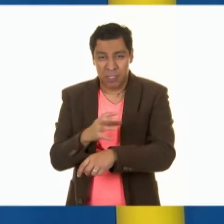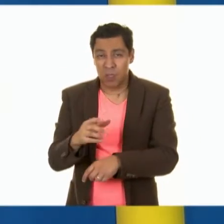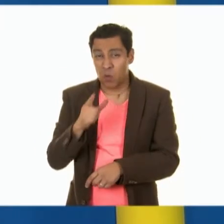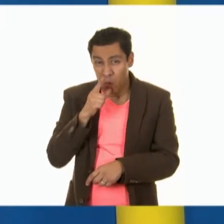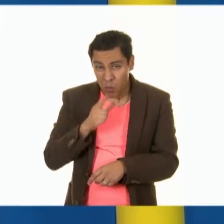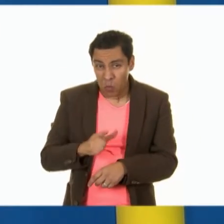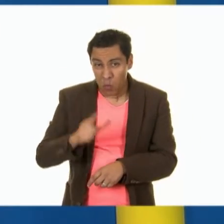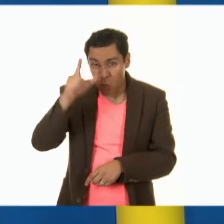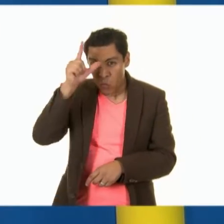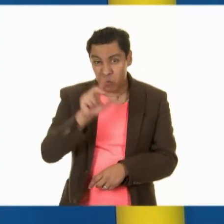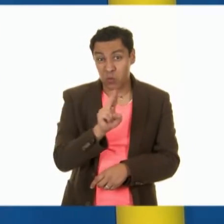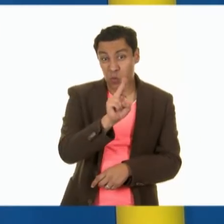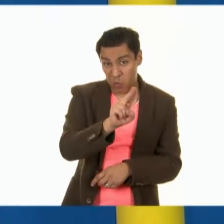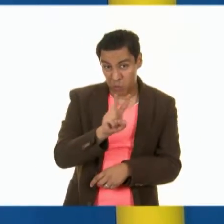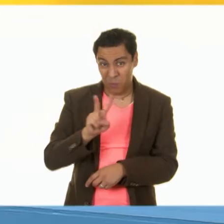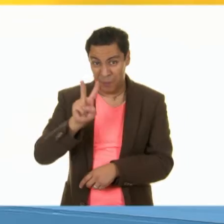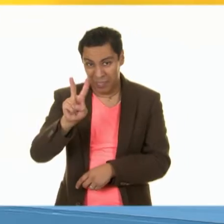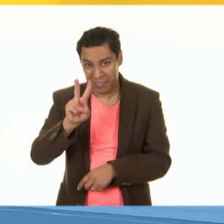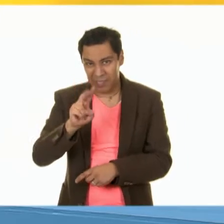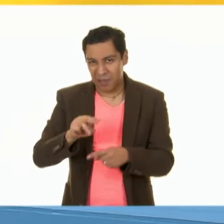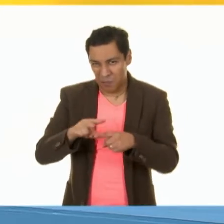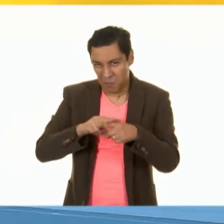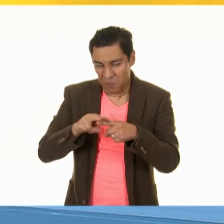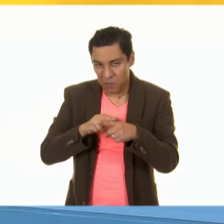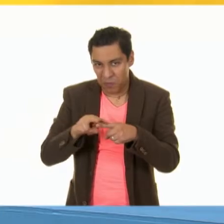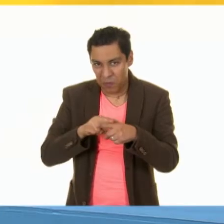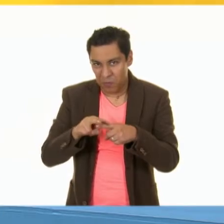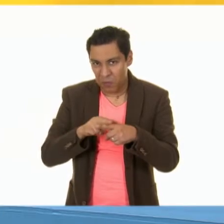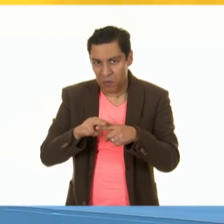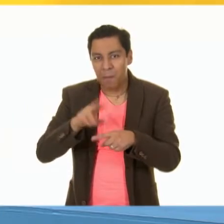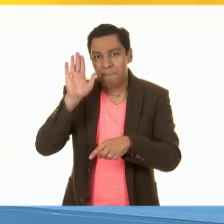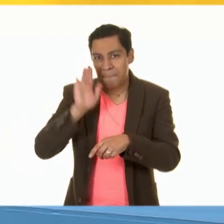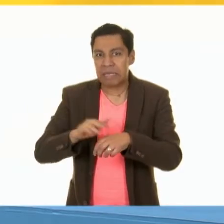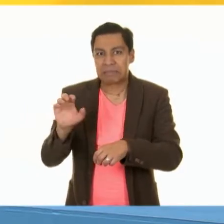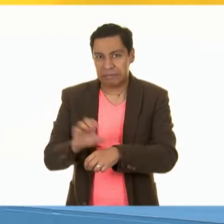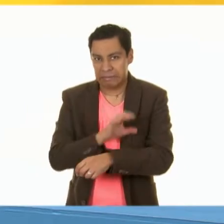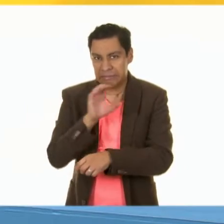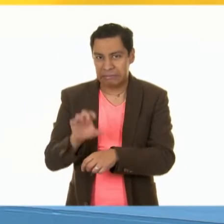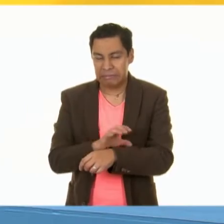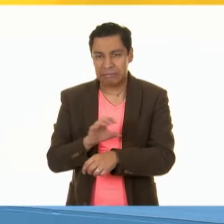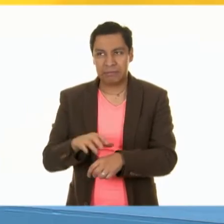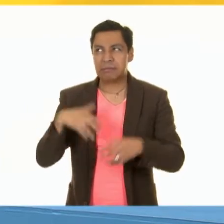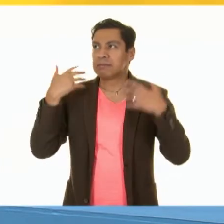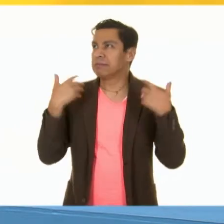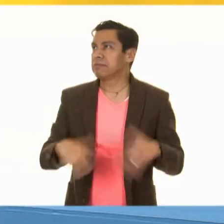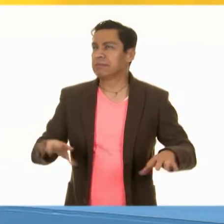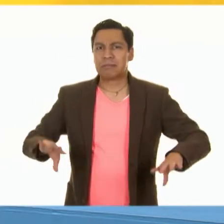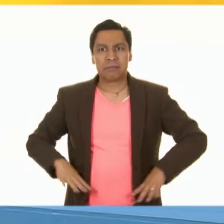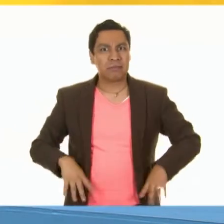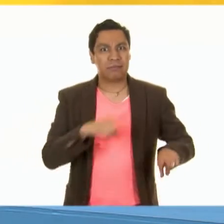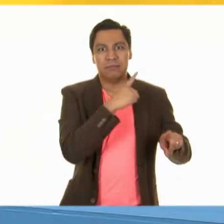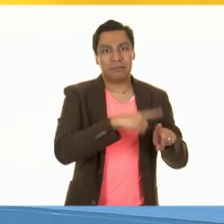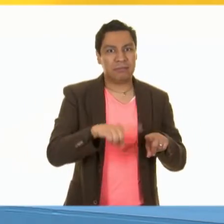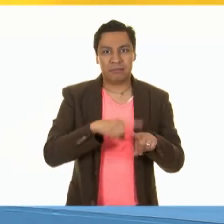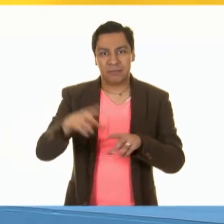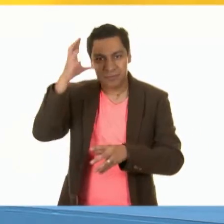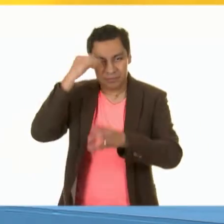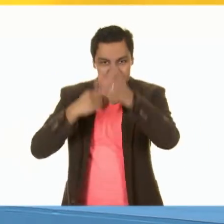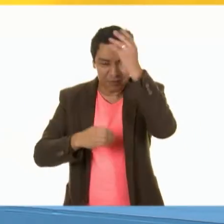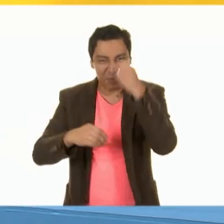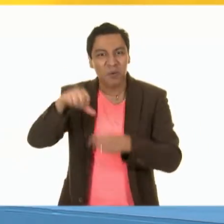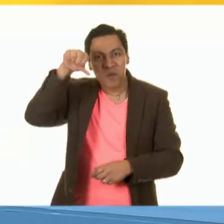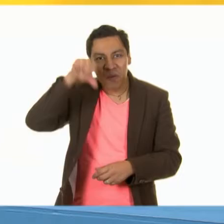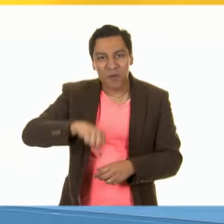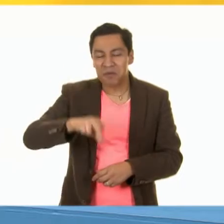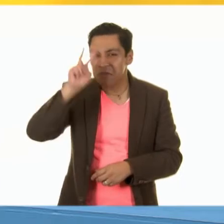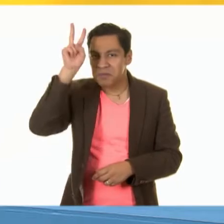más energética que la roja. La luz tiene muchas características increíbles, maestra. Y bueno, por